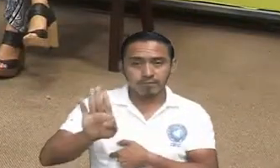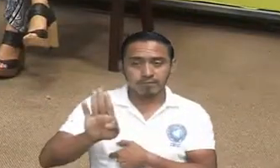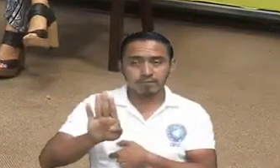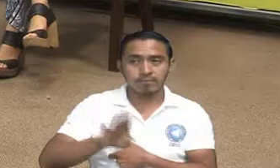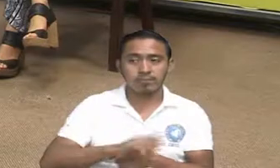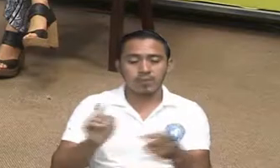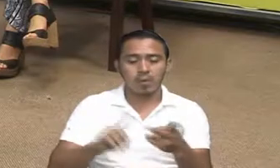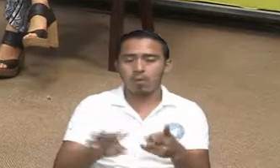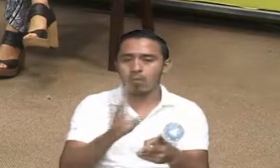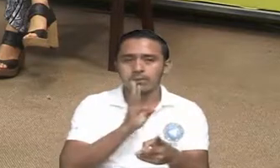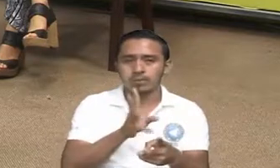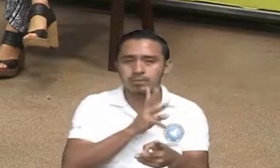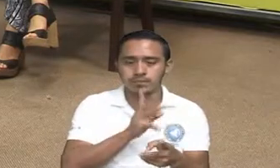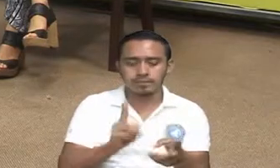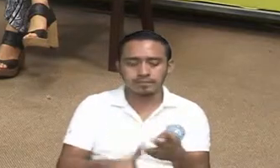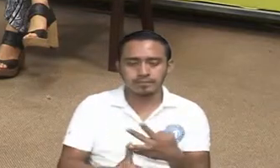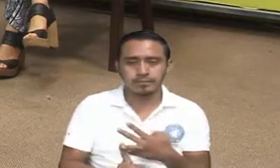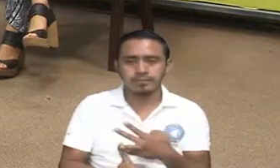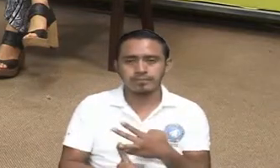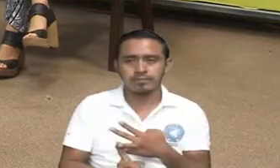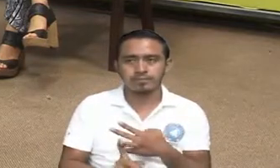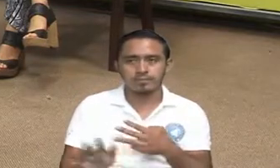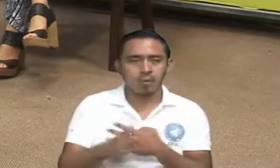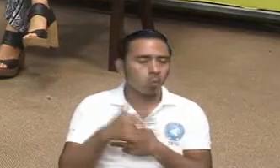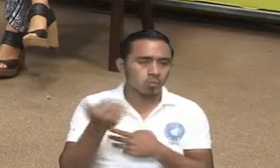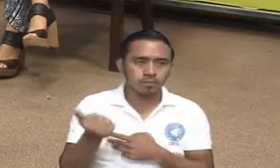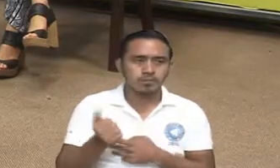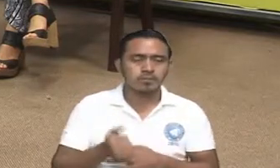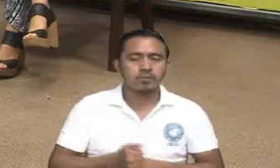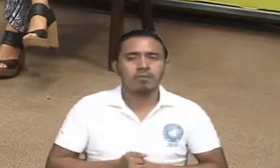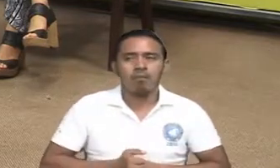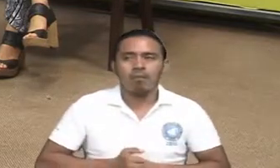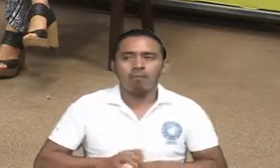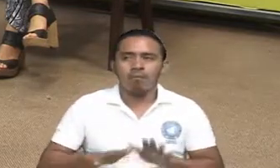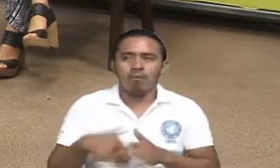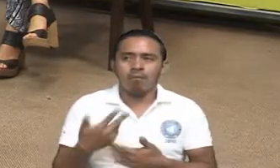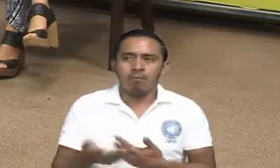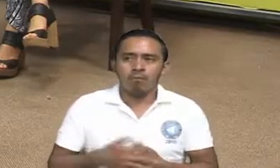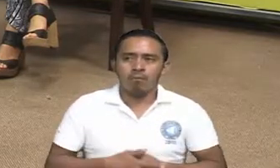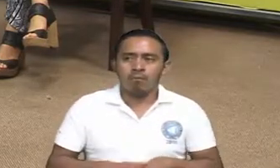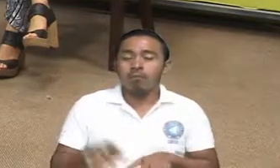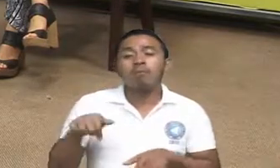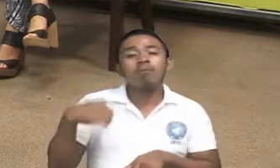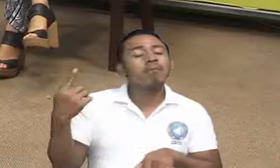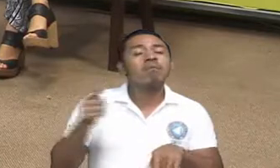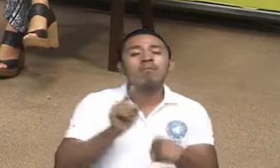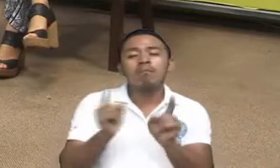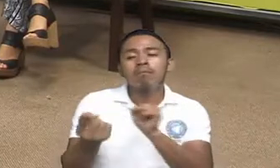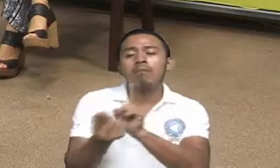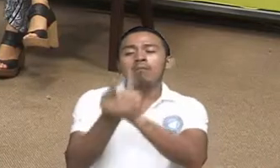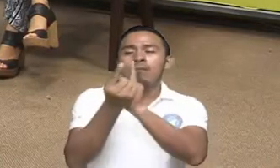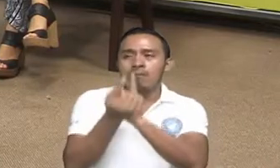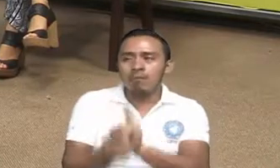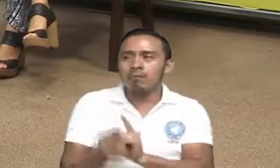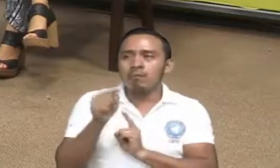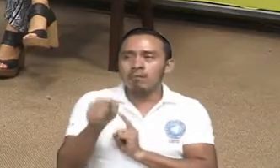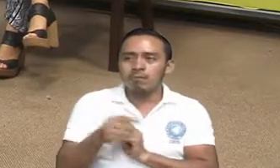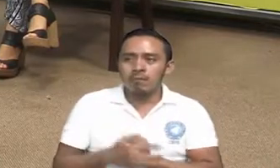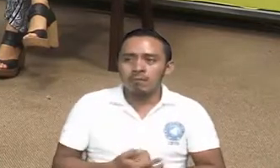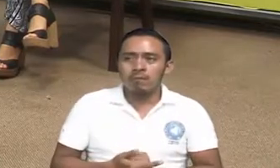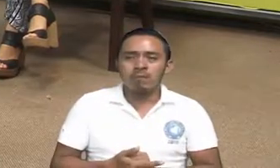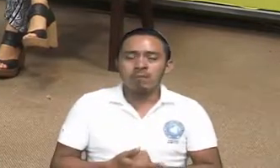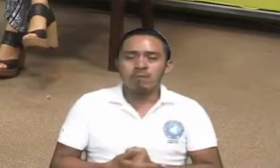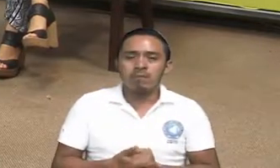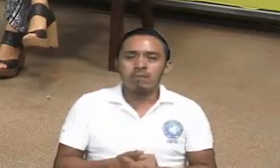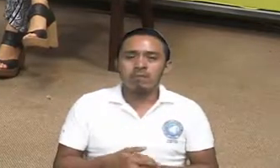o por WhatsApp, o por otra red social, y de repente nos vemos en tal lado, entonces ya eso se concreta, correcto, la